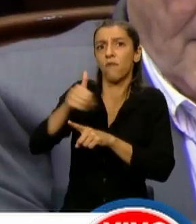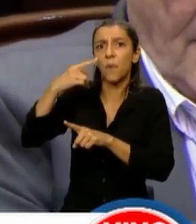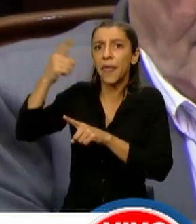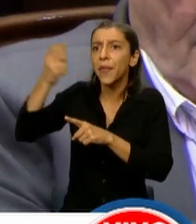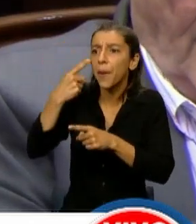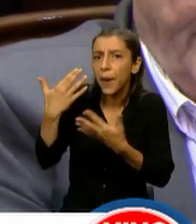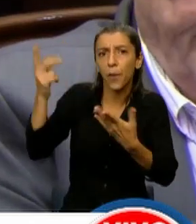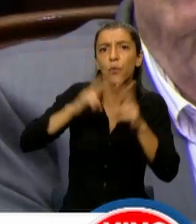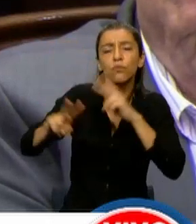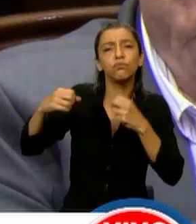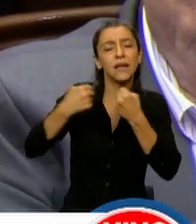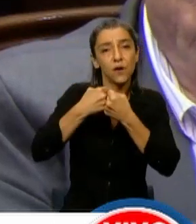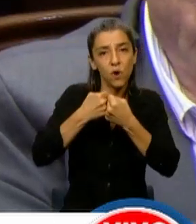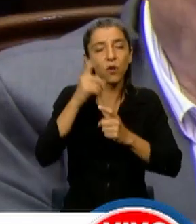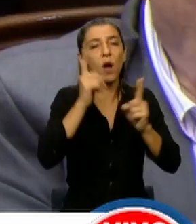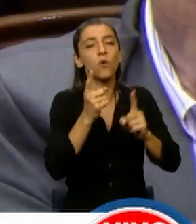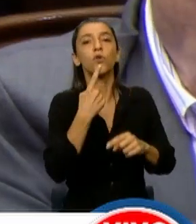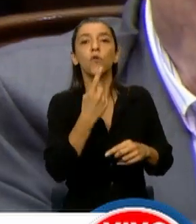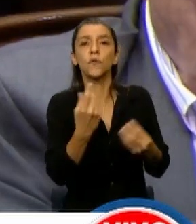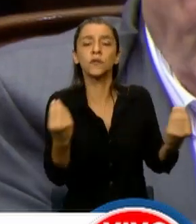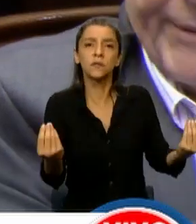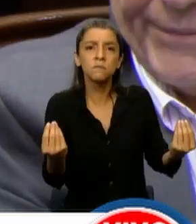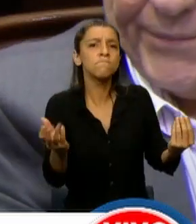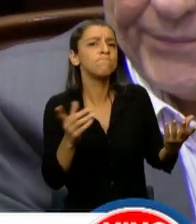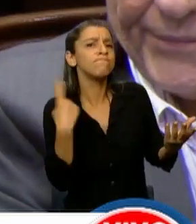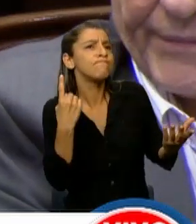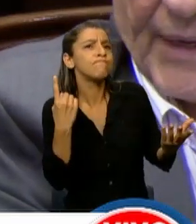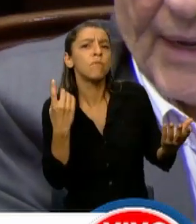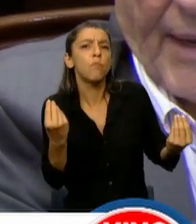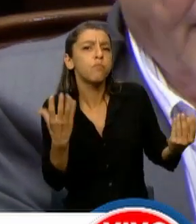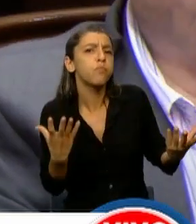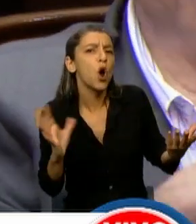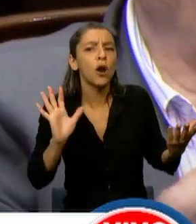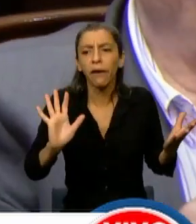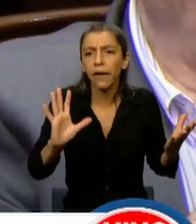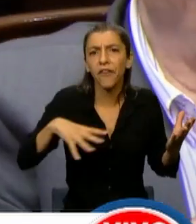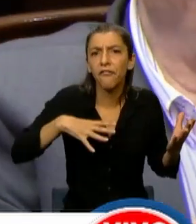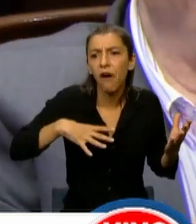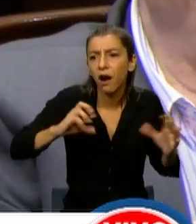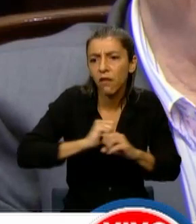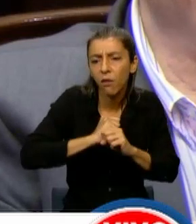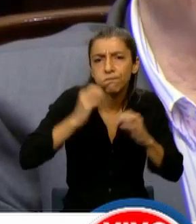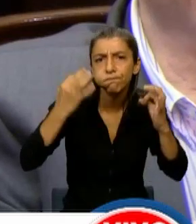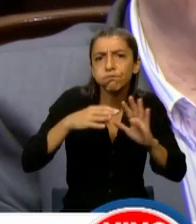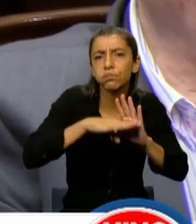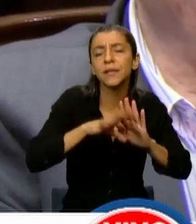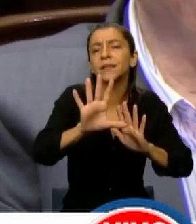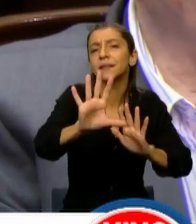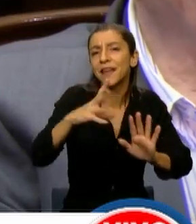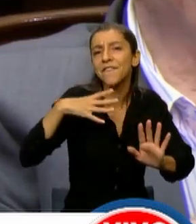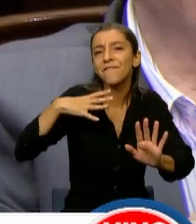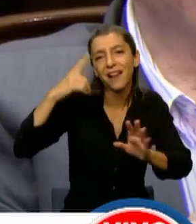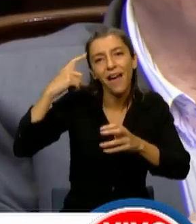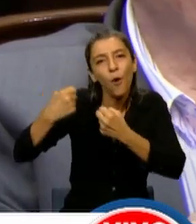se preguntaba por qué no entró hasta este momento. Porque se está negociando, porque todavía no está